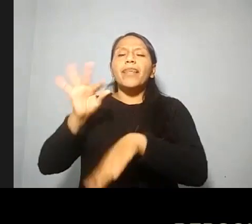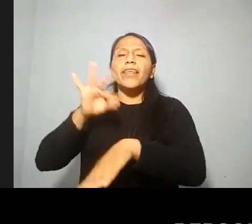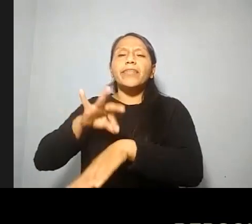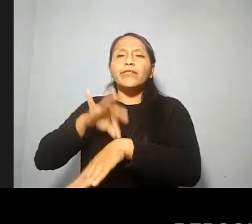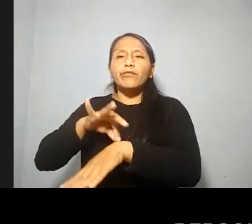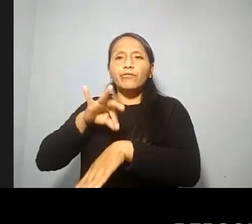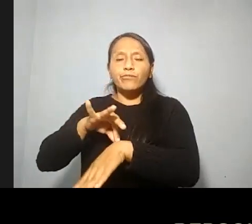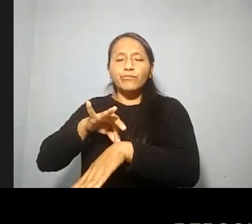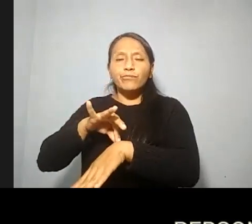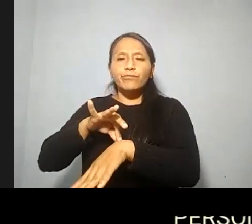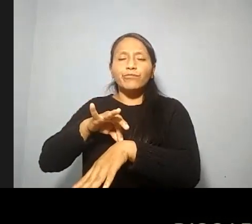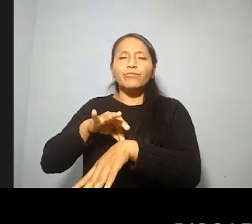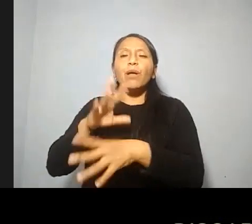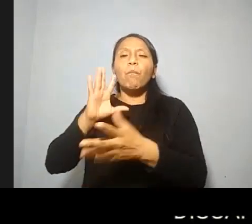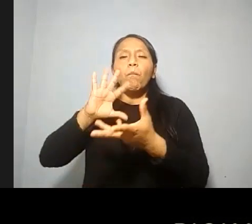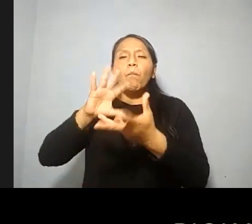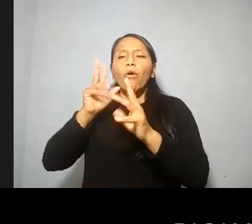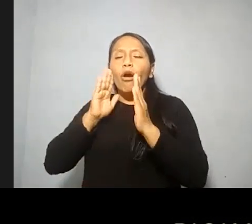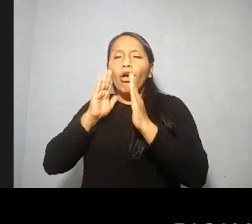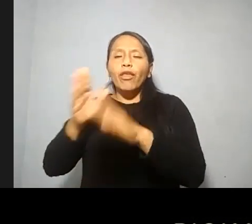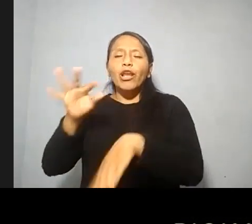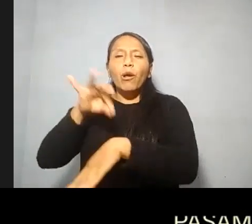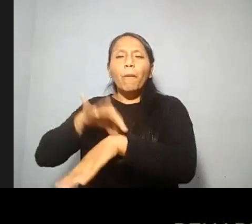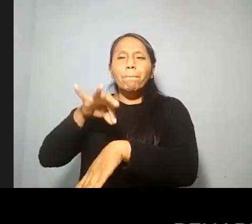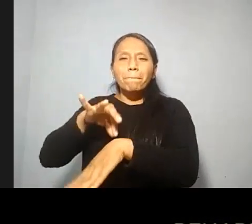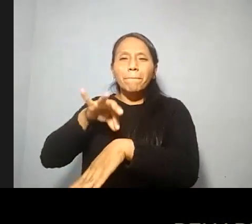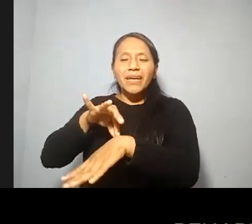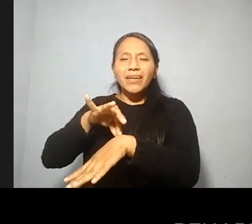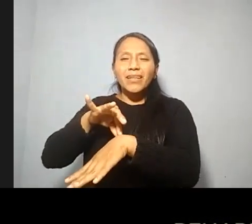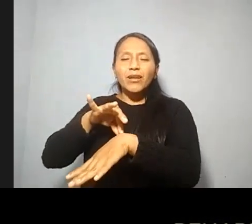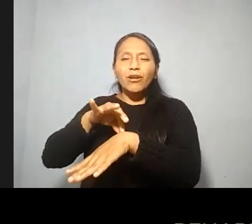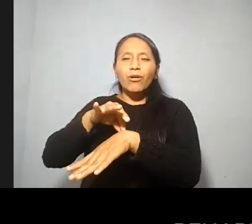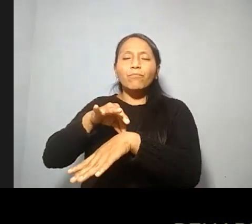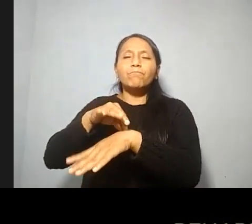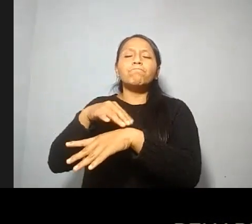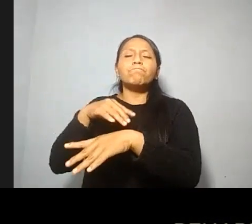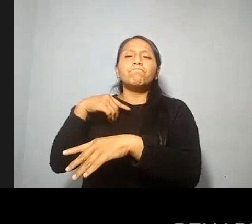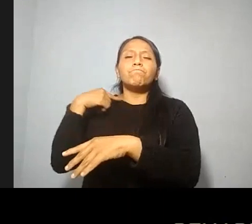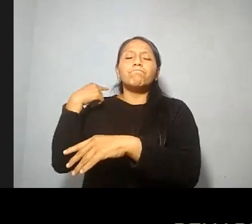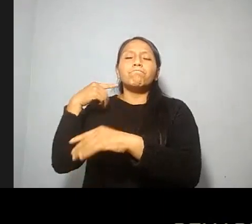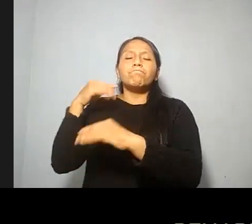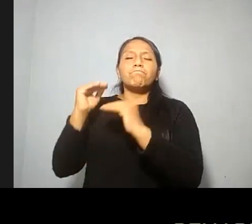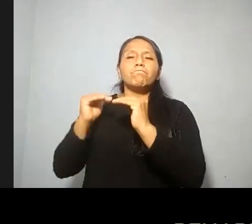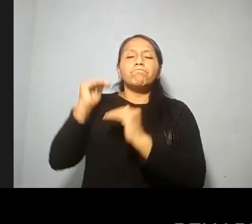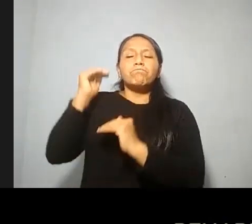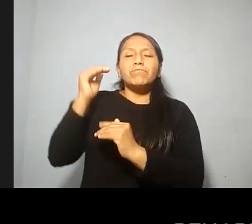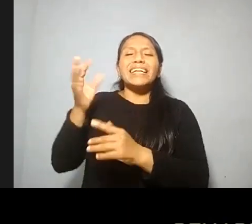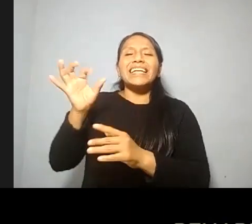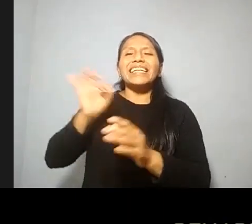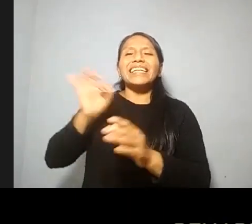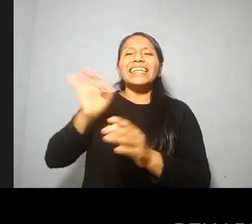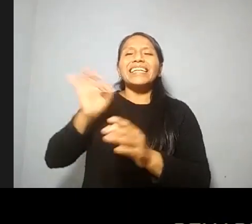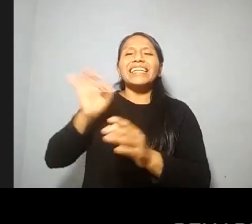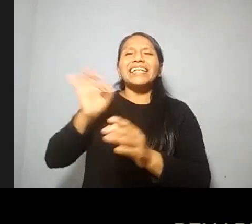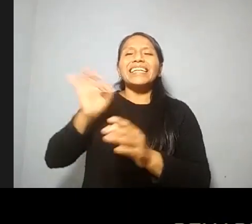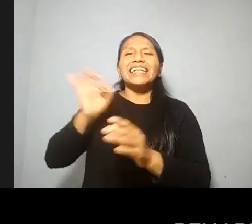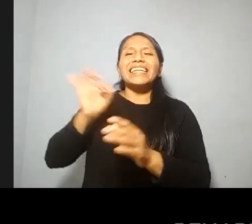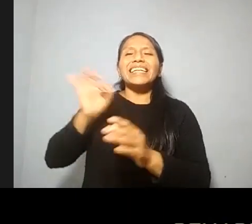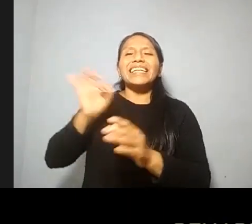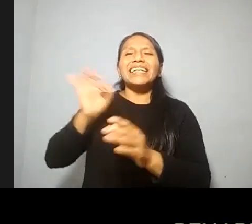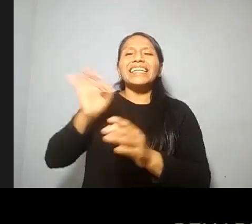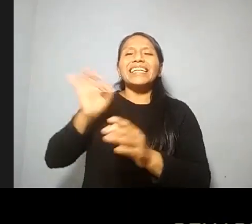El modelo rehabilitador se lo podría ubicar a comienzos del siglo XVI y tiene dos